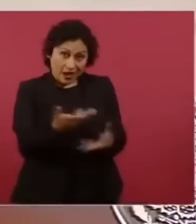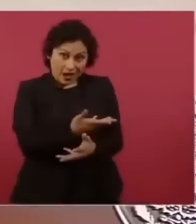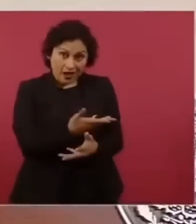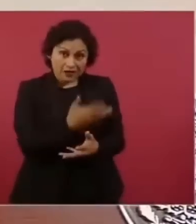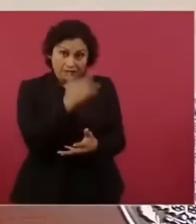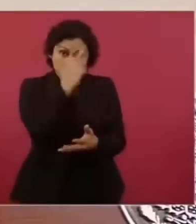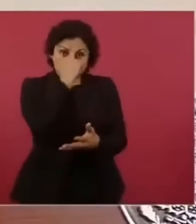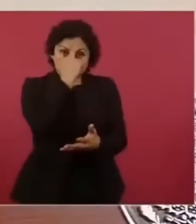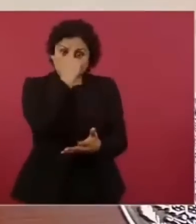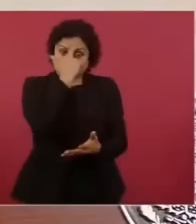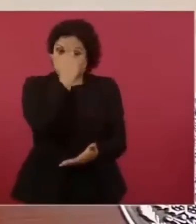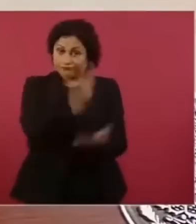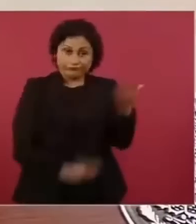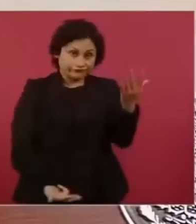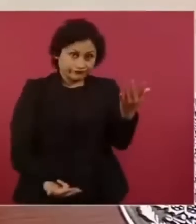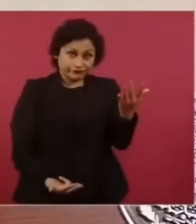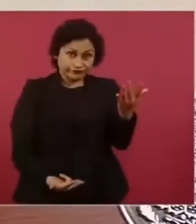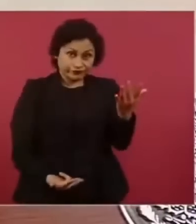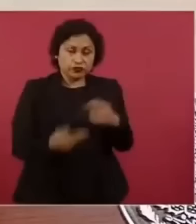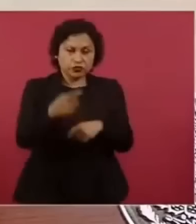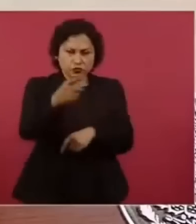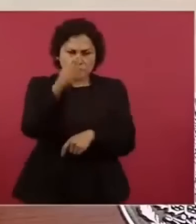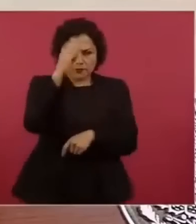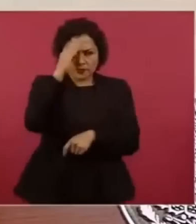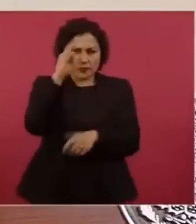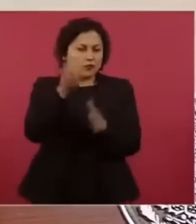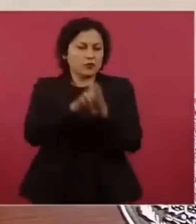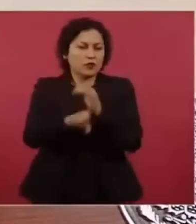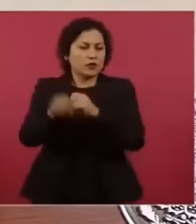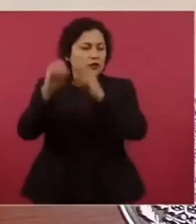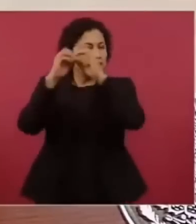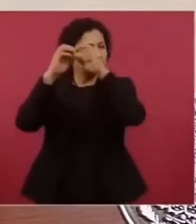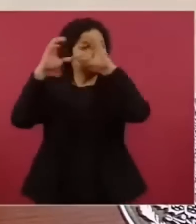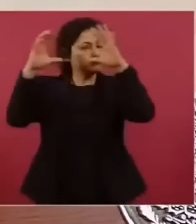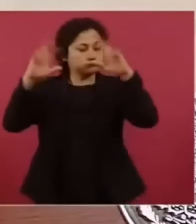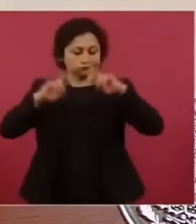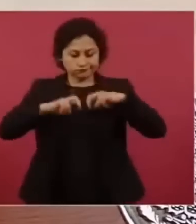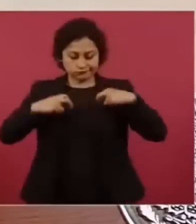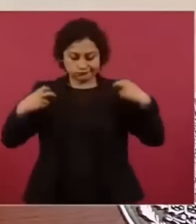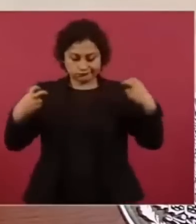en un casino, ¿no? Sentados en una mesa, jugando póker